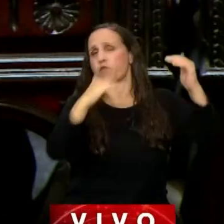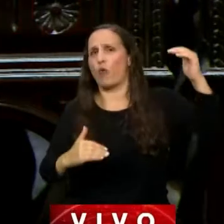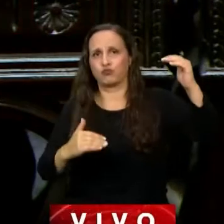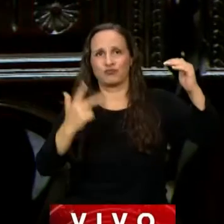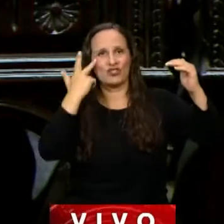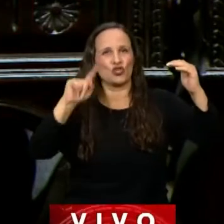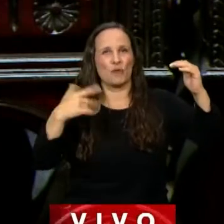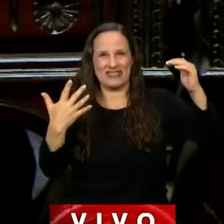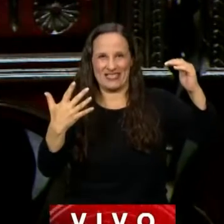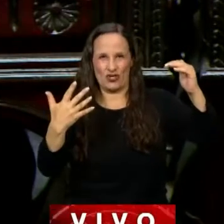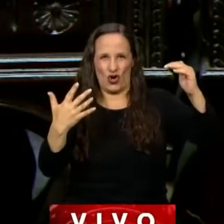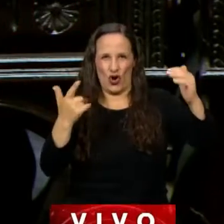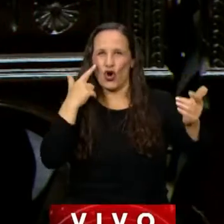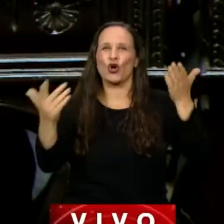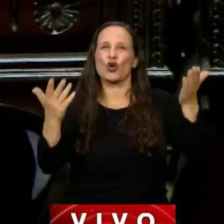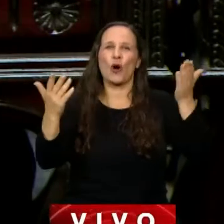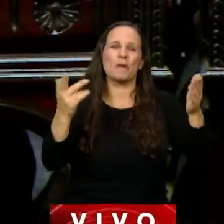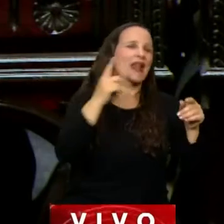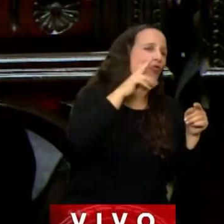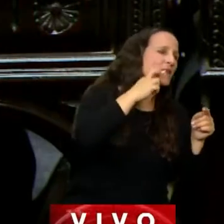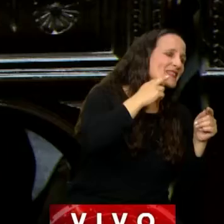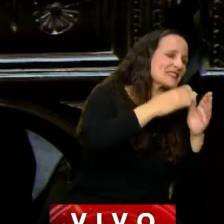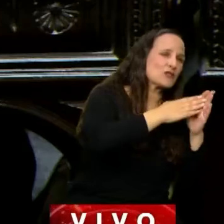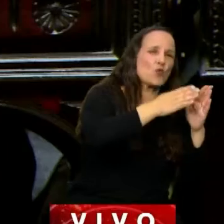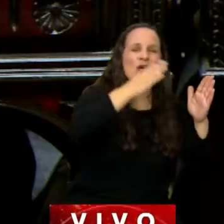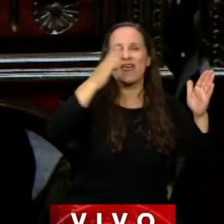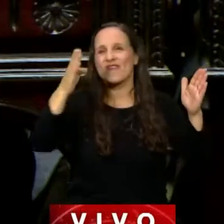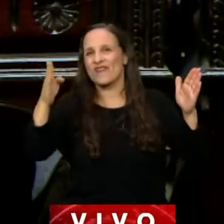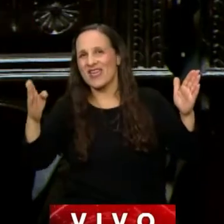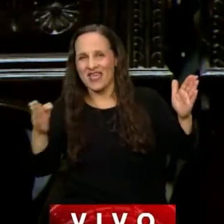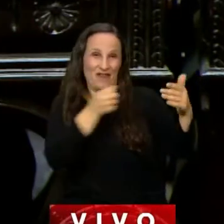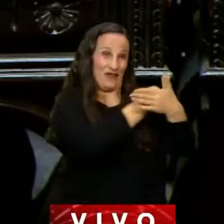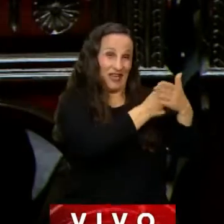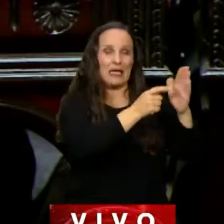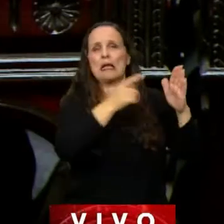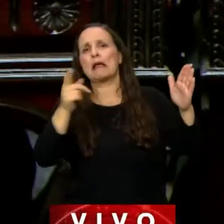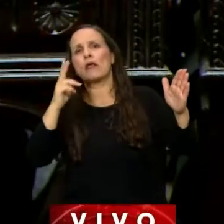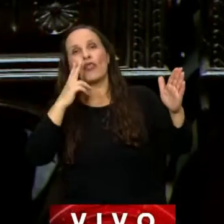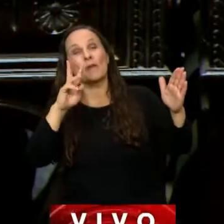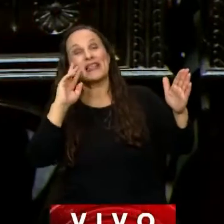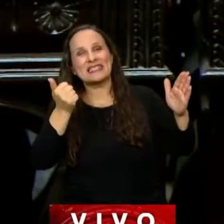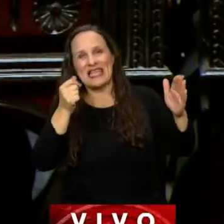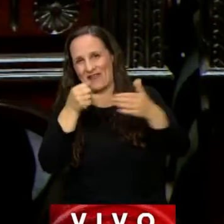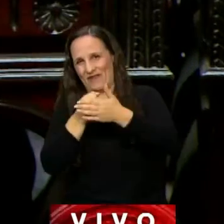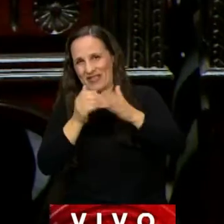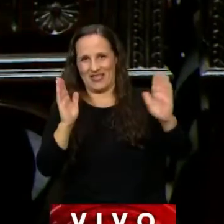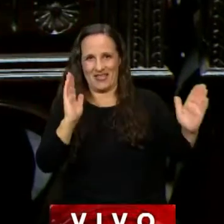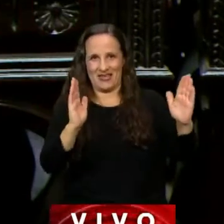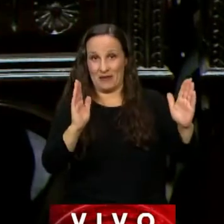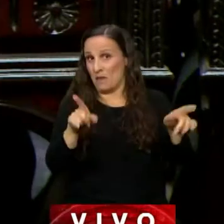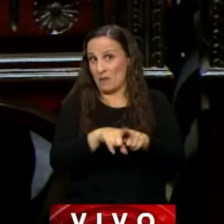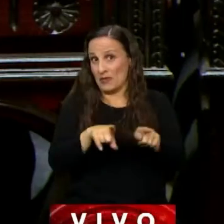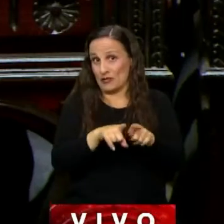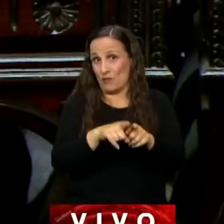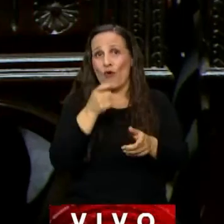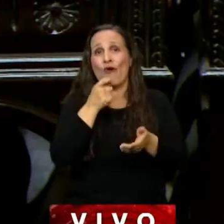18,5 entre el último trimestre de 2019 e igual periodo del 2016, dato que coincide con